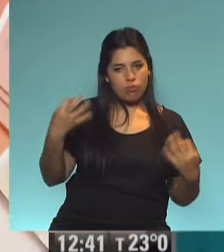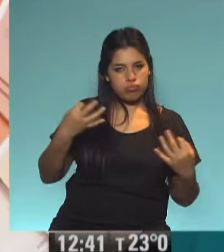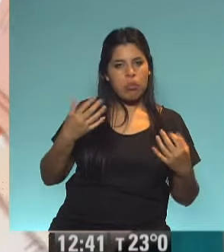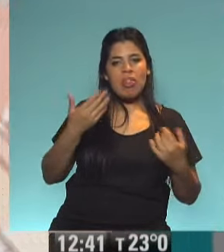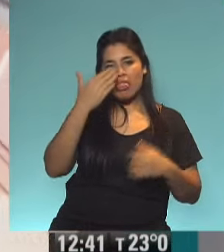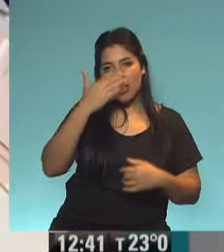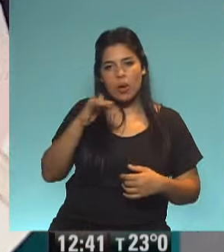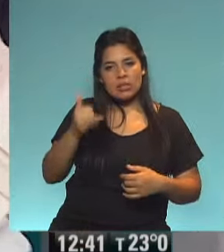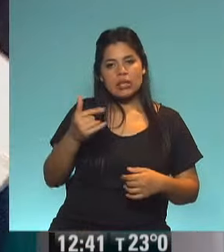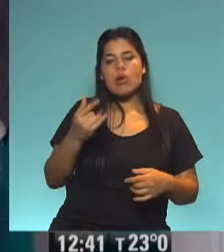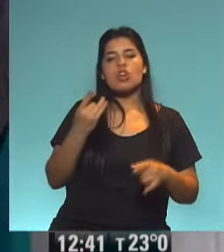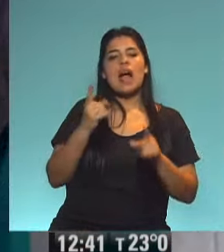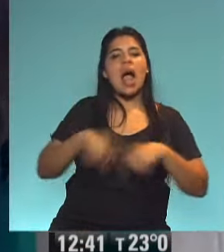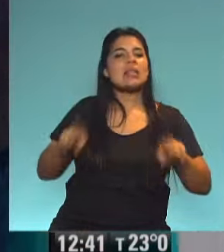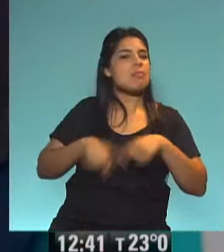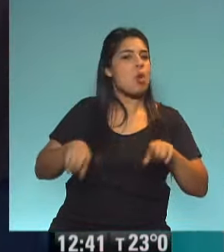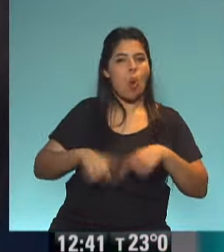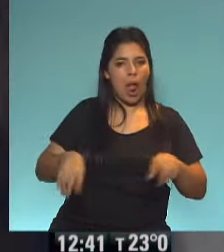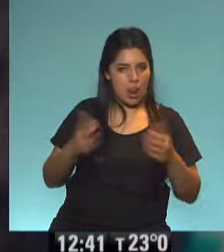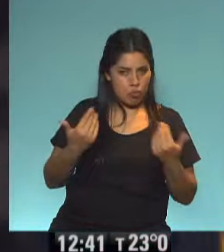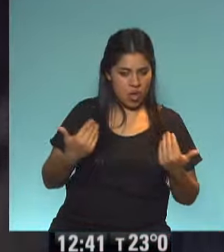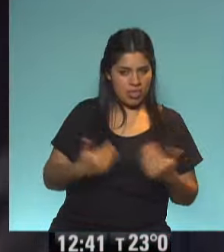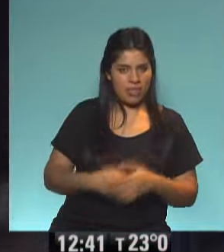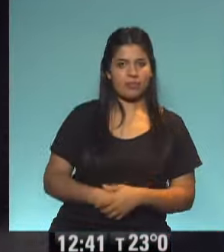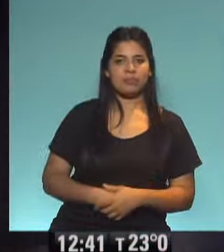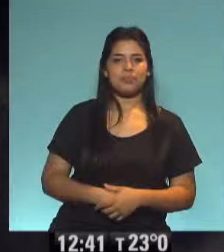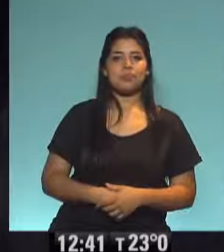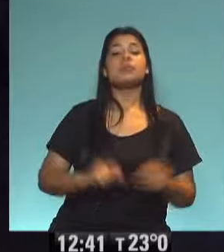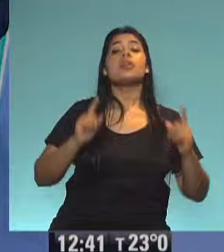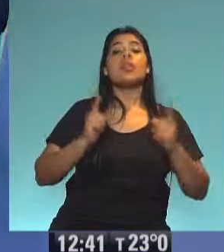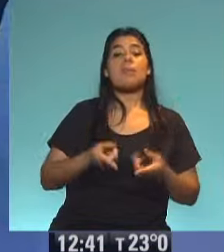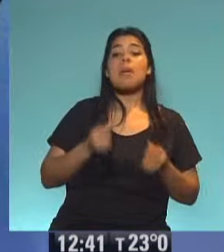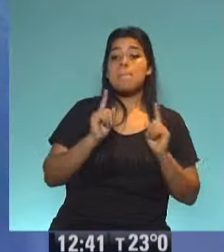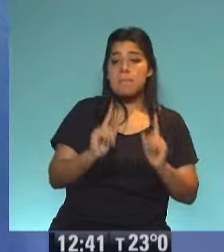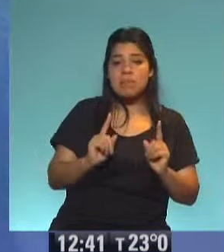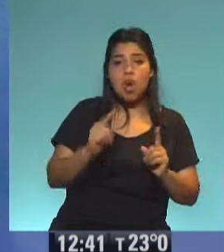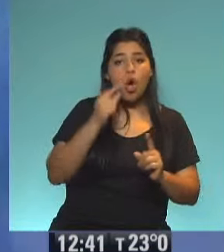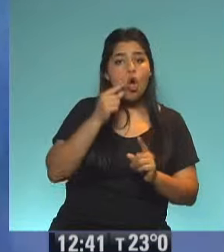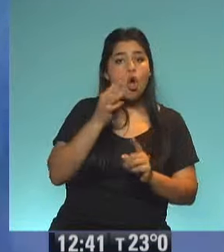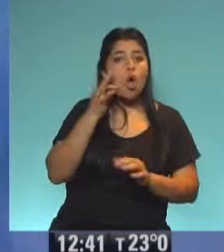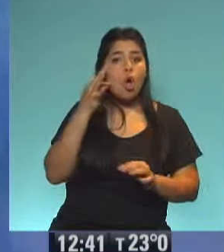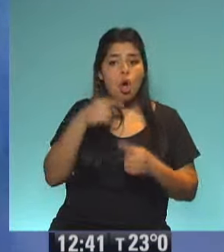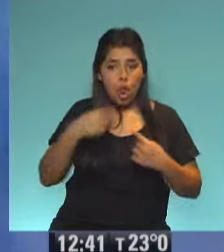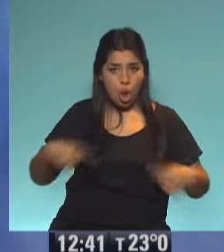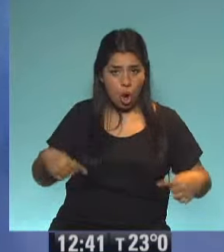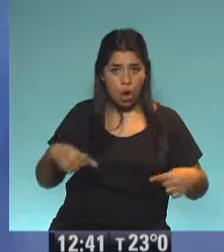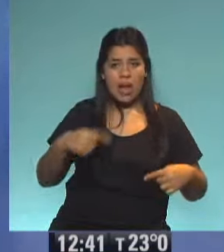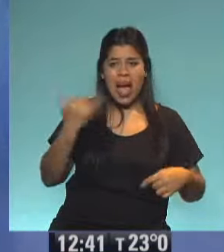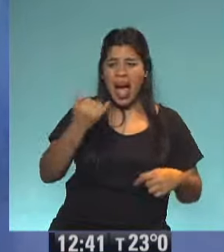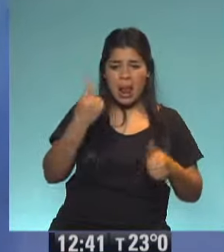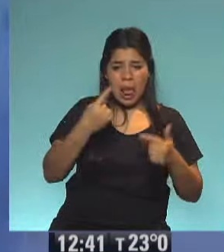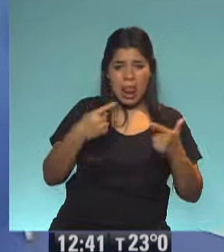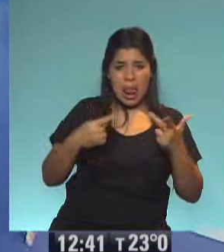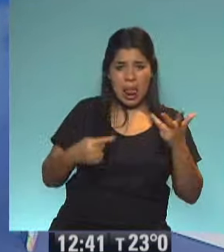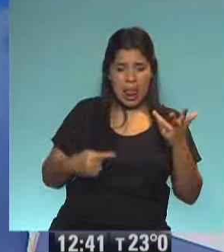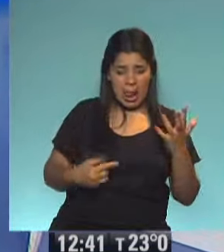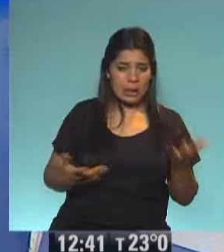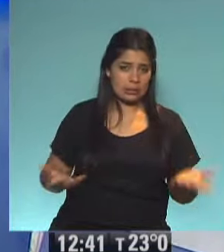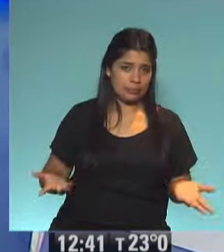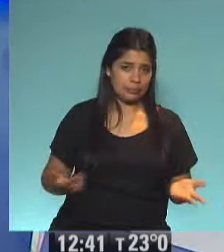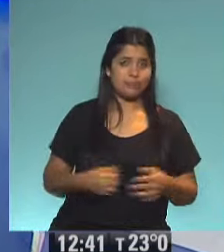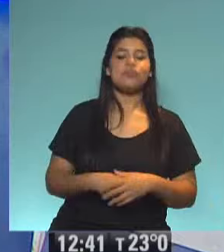y que quede siempre igual, ¿no? Y acá vemos lo mismo que pasa con los colores de piel, que hay infinita gama, ¿no? Entonces nosotros con lo que estuvimos